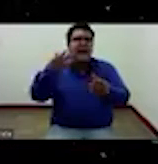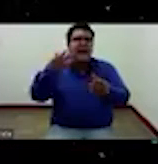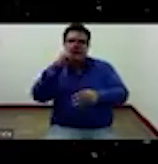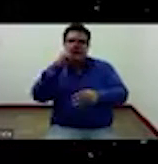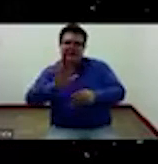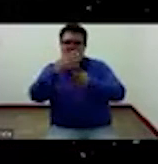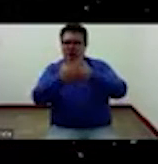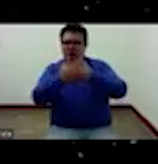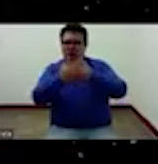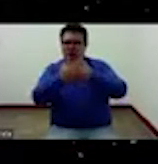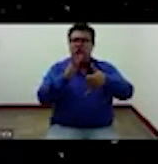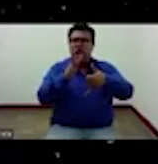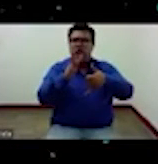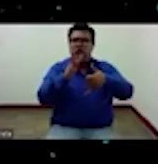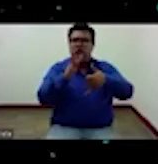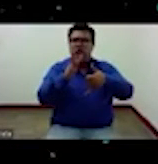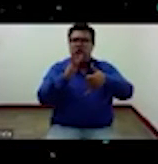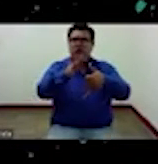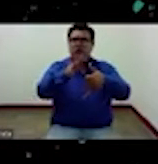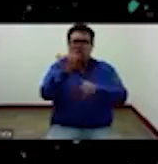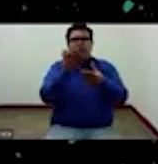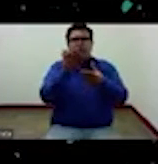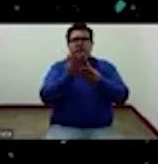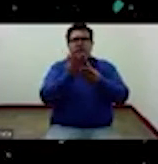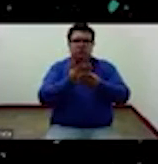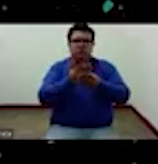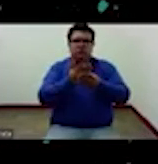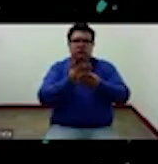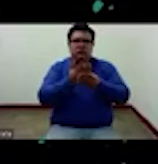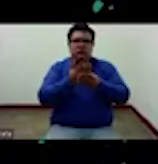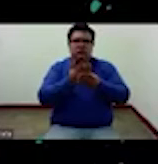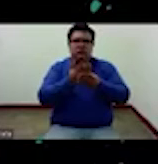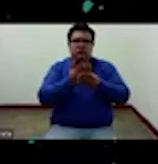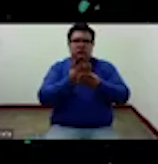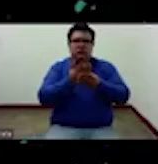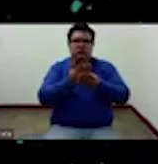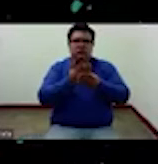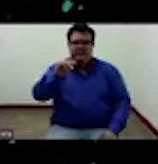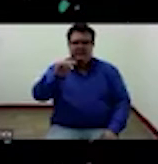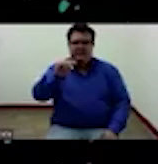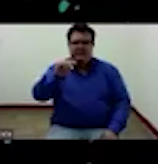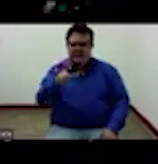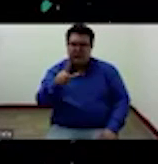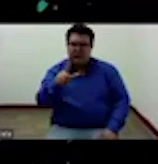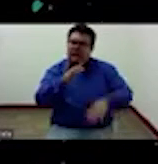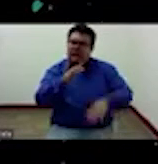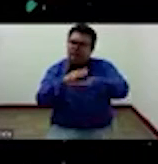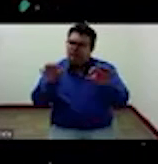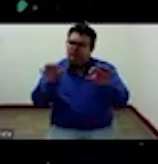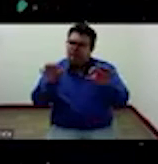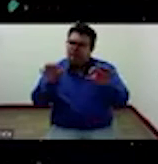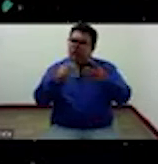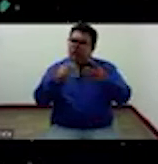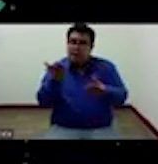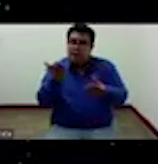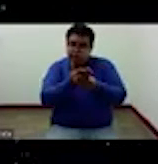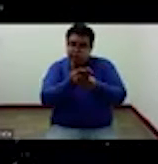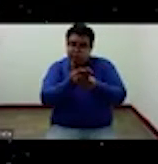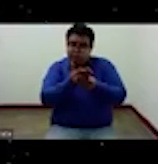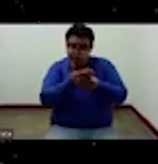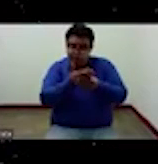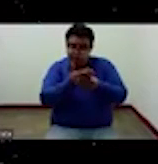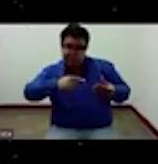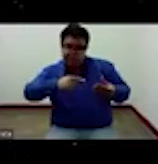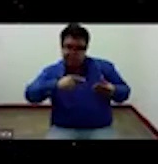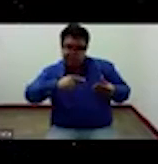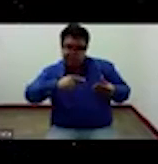ideas de Manuel Ancísar, se hablaba de la construcción de los archivos como un problema de construcción de